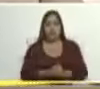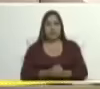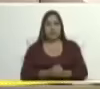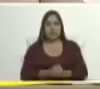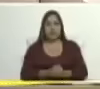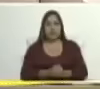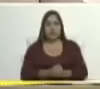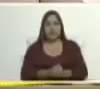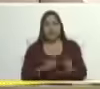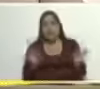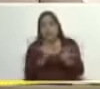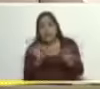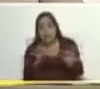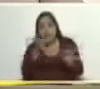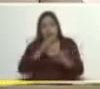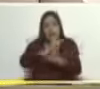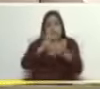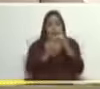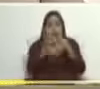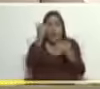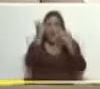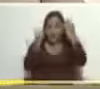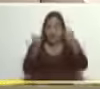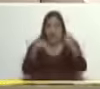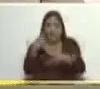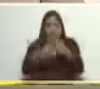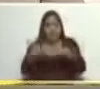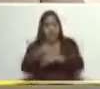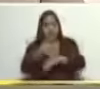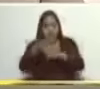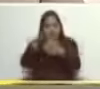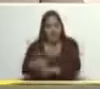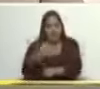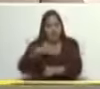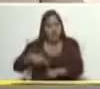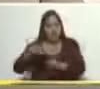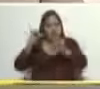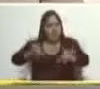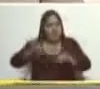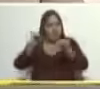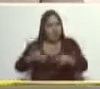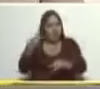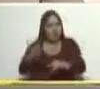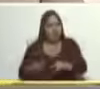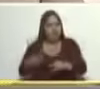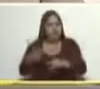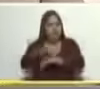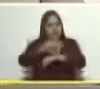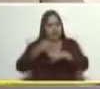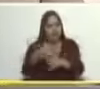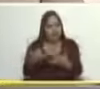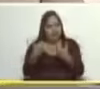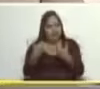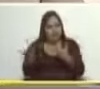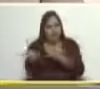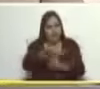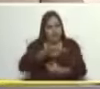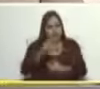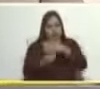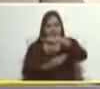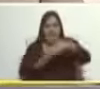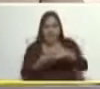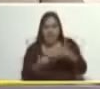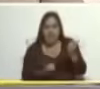Y que nadie más nos va a gobernar, que nosotros nos gobernamos a nosotros mismos sobre la base